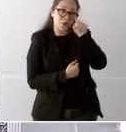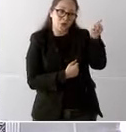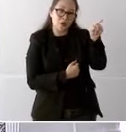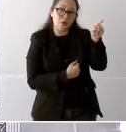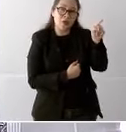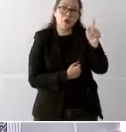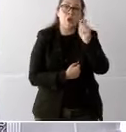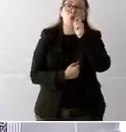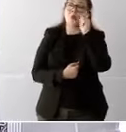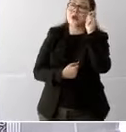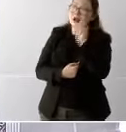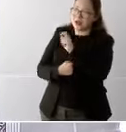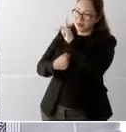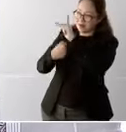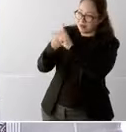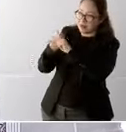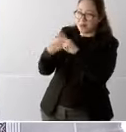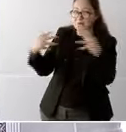en Ucrania,